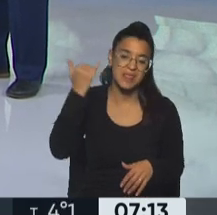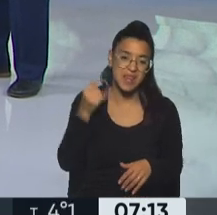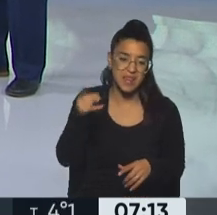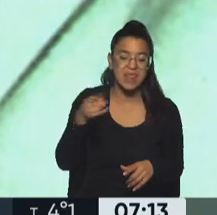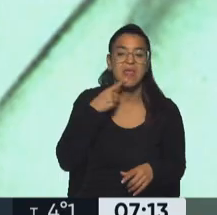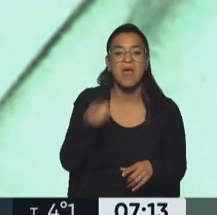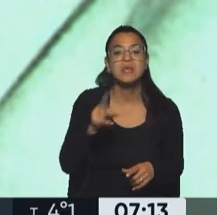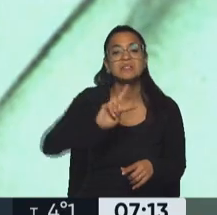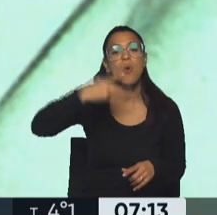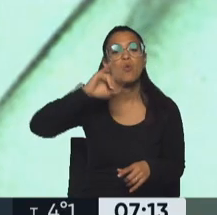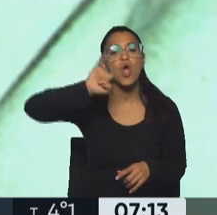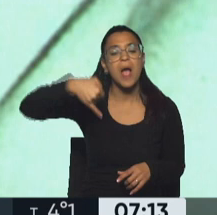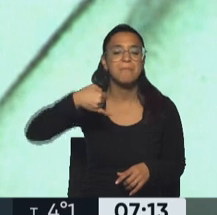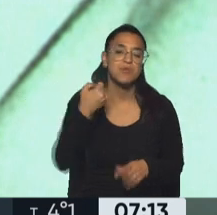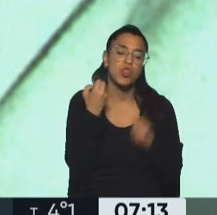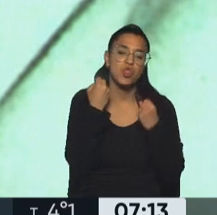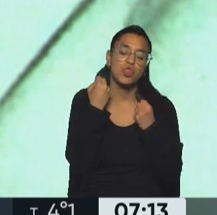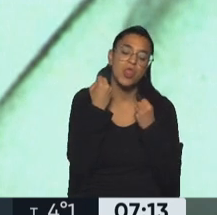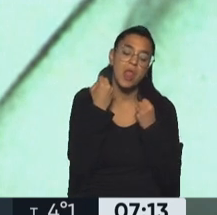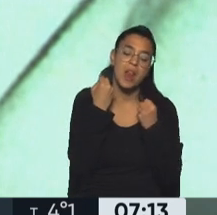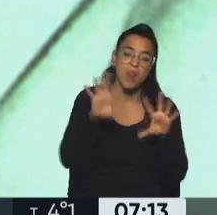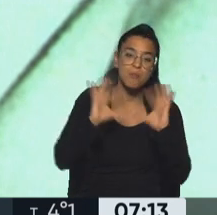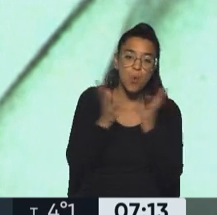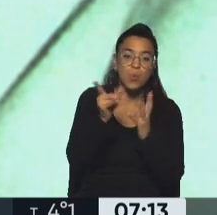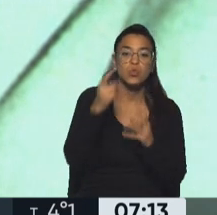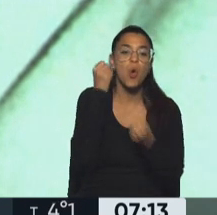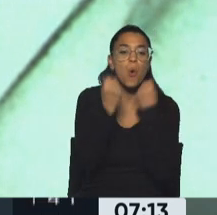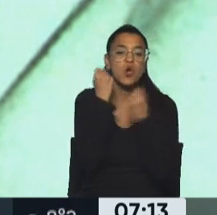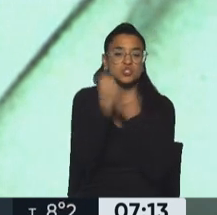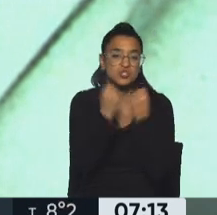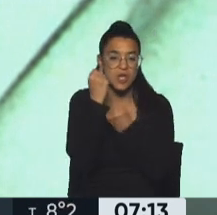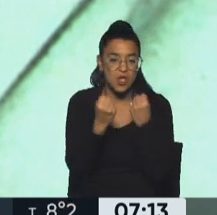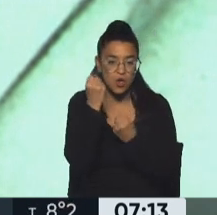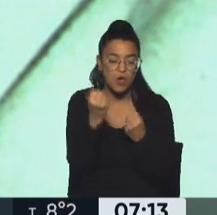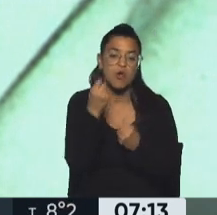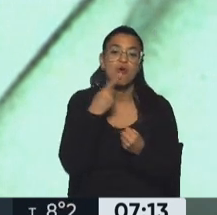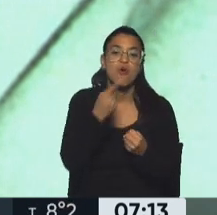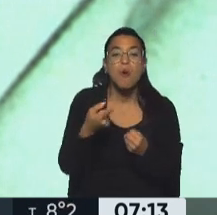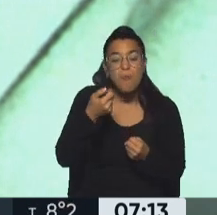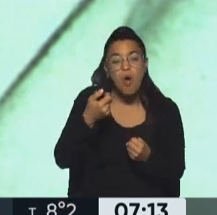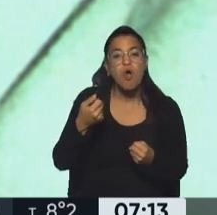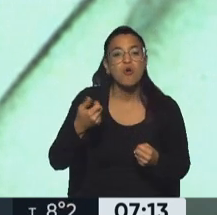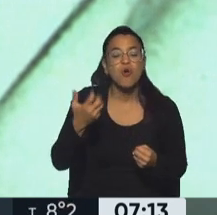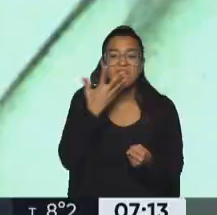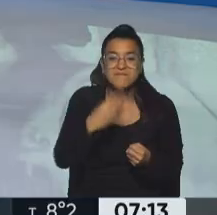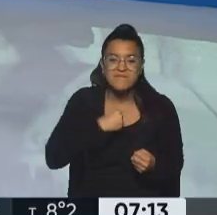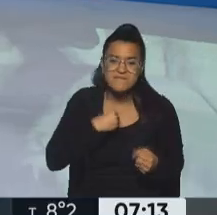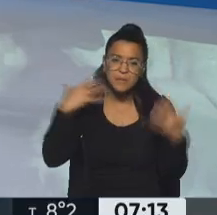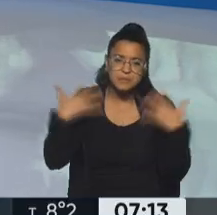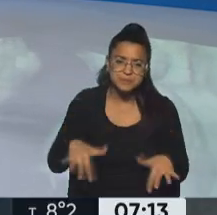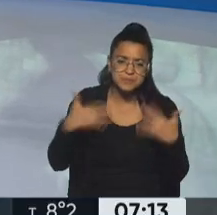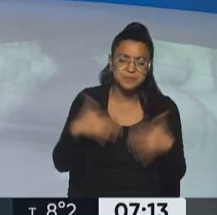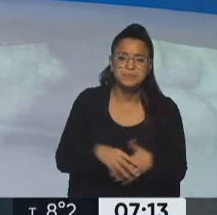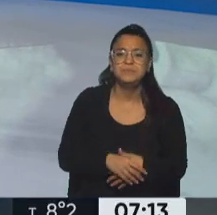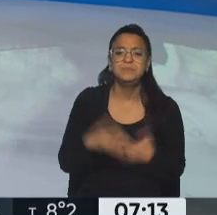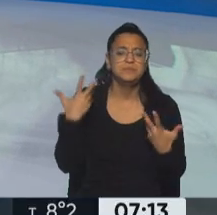segundo campeón del mundo que dio la historia del boxeo mundial y es argentino el pocos ídolos sanz arrasador